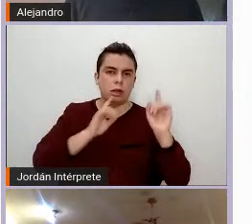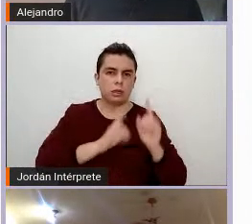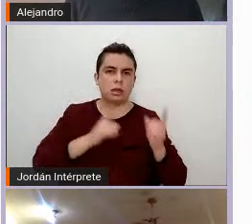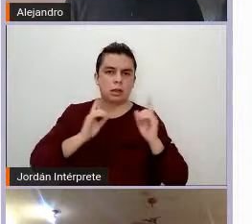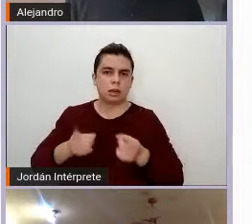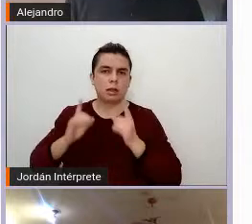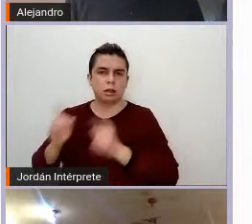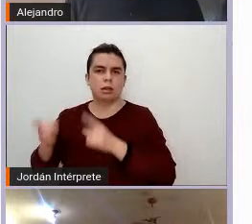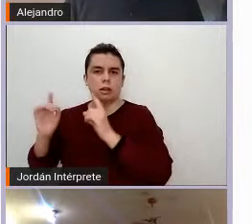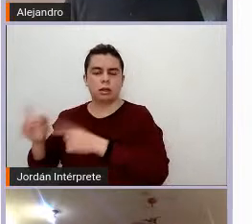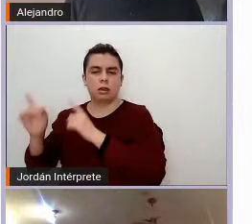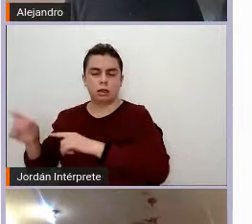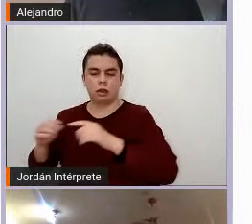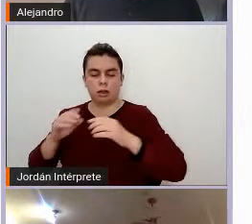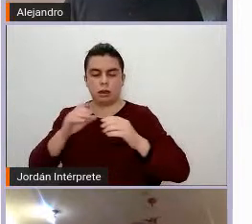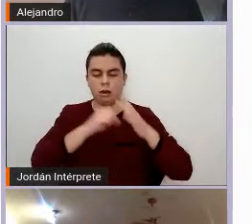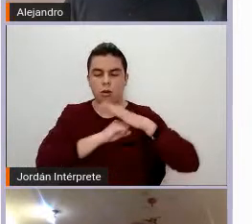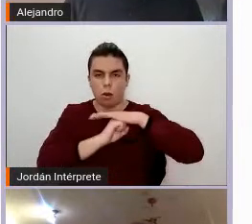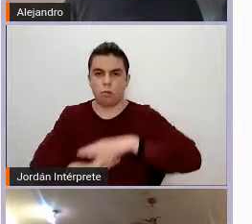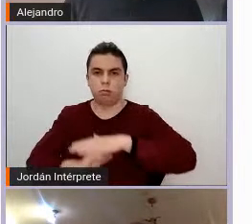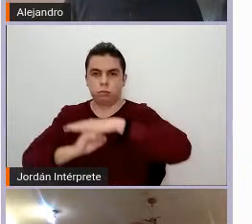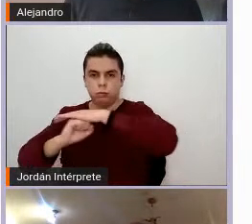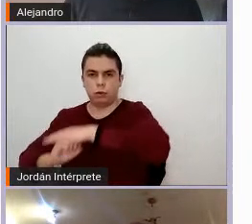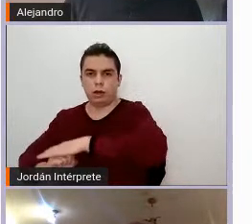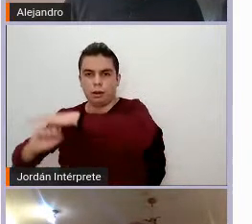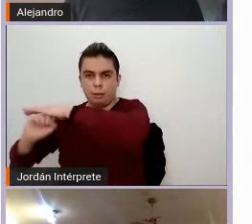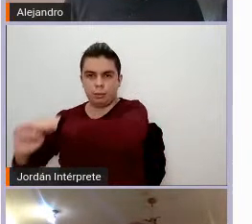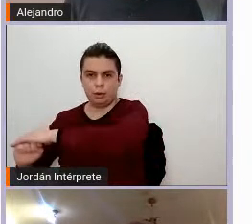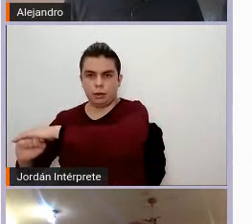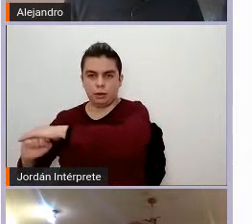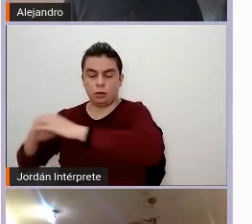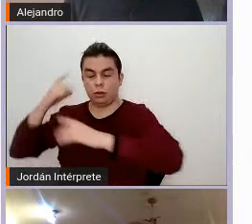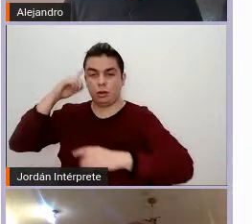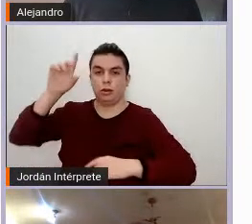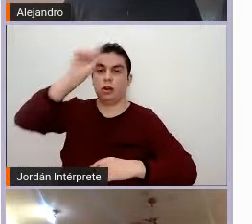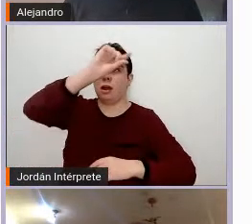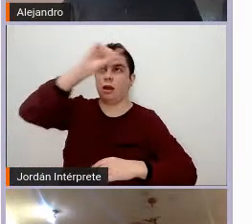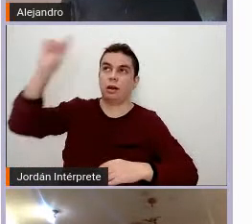voz de arriba, el acompañamiento, representa al opresor.